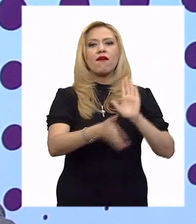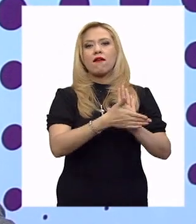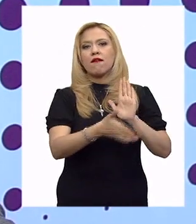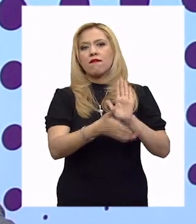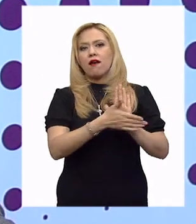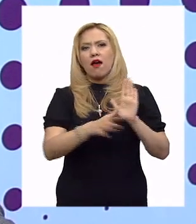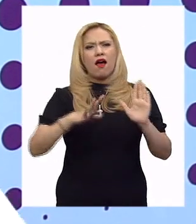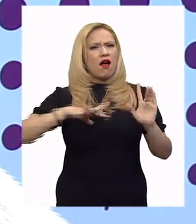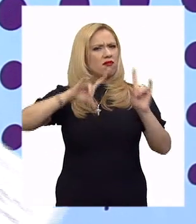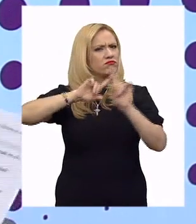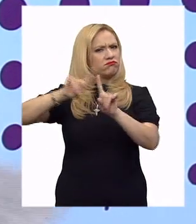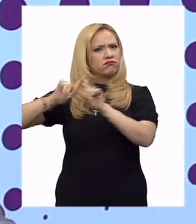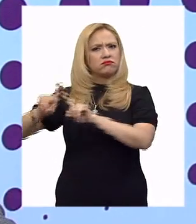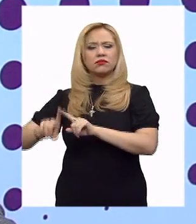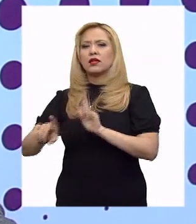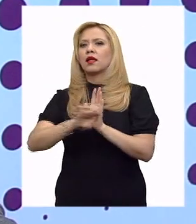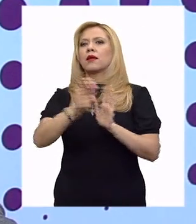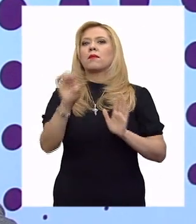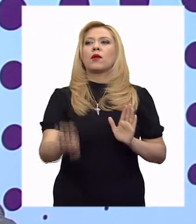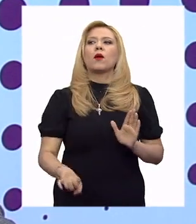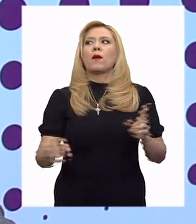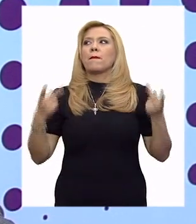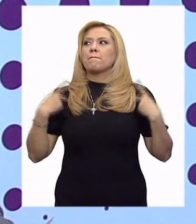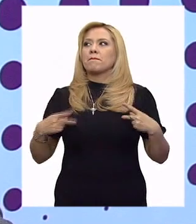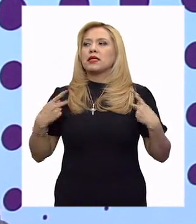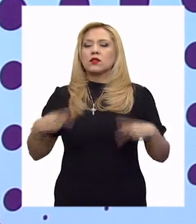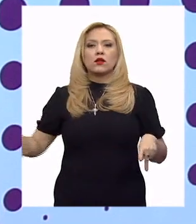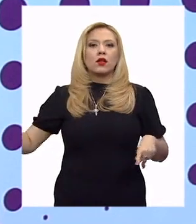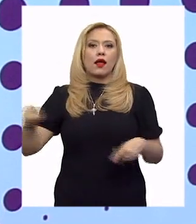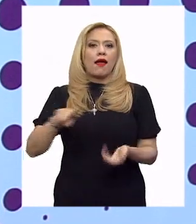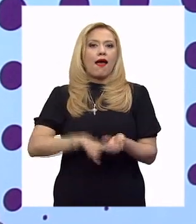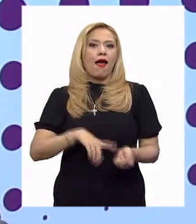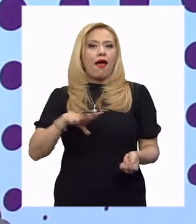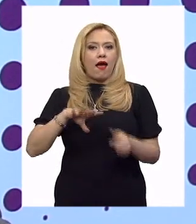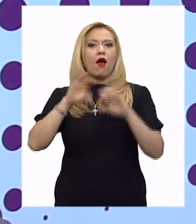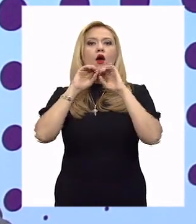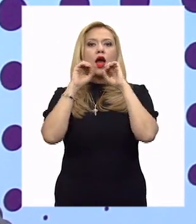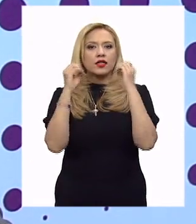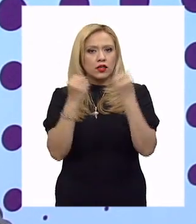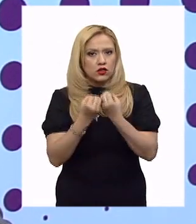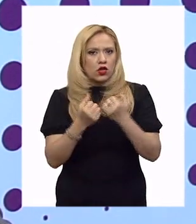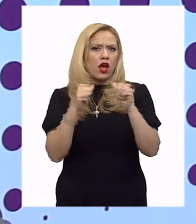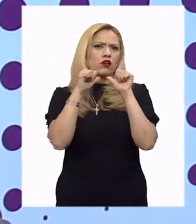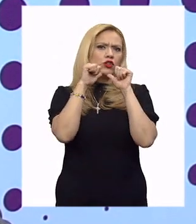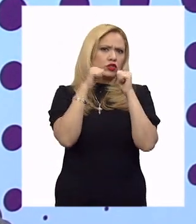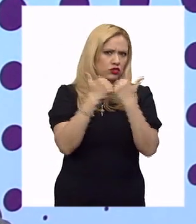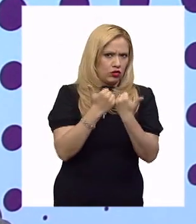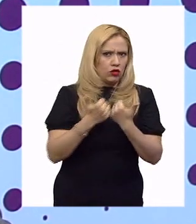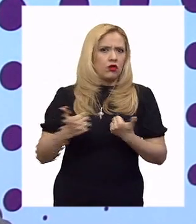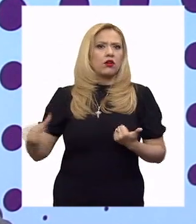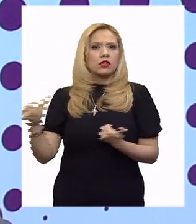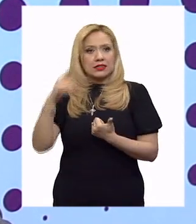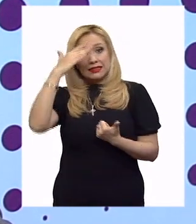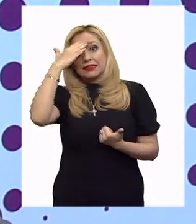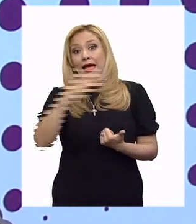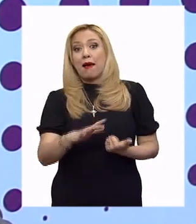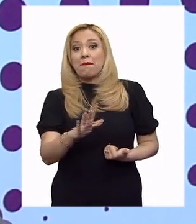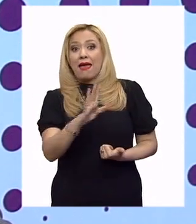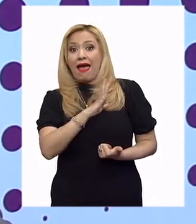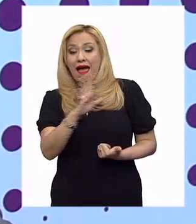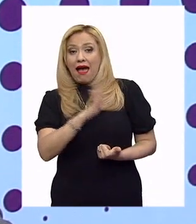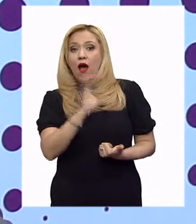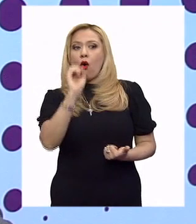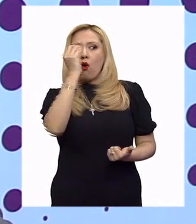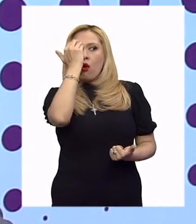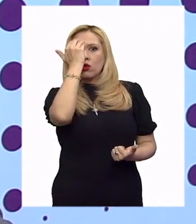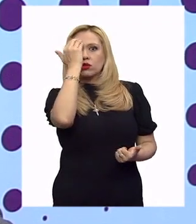formas de hacerlo. Hay, por ejemplo, individuos que están dentro de organizaciones públicas o privadas que saben, tienen información o conocen